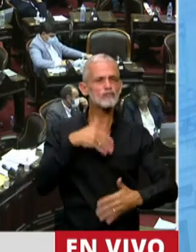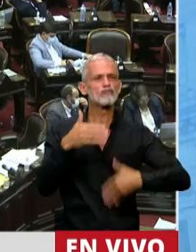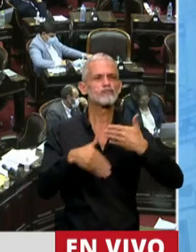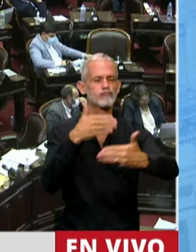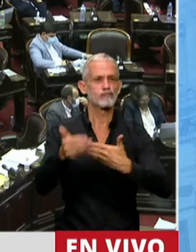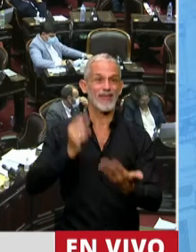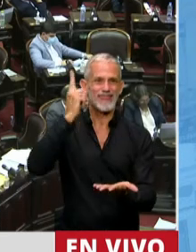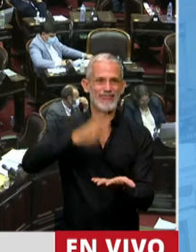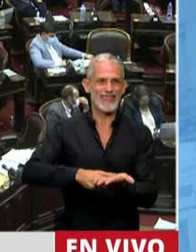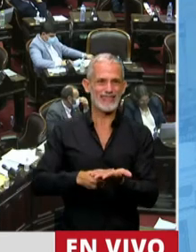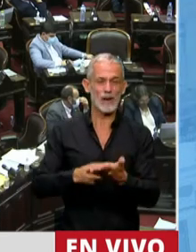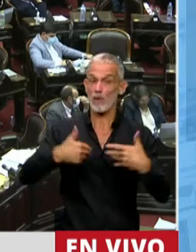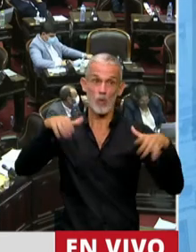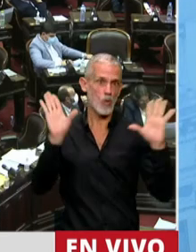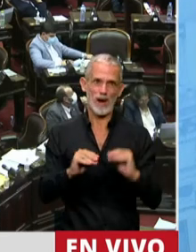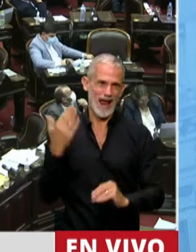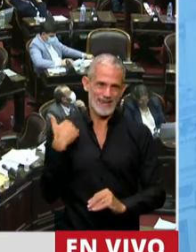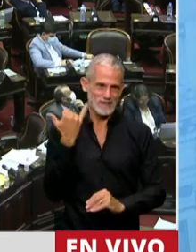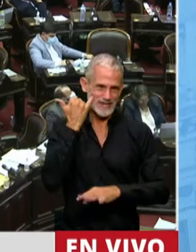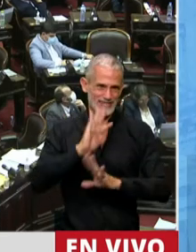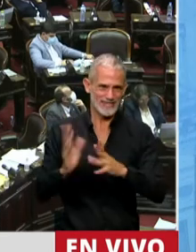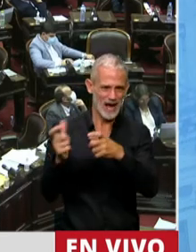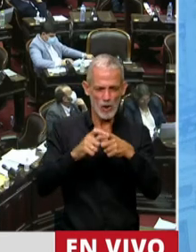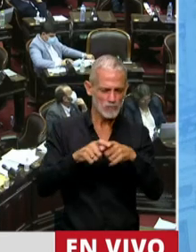este dictamen en forma unánime en el día de ayer,